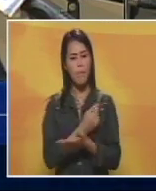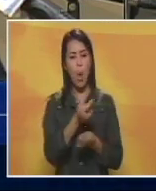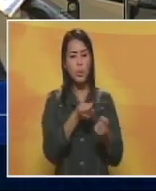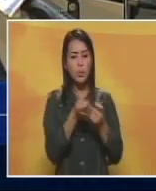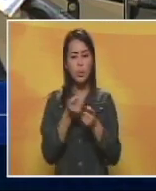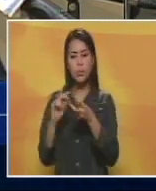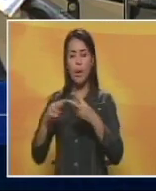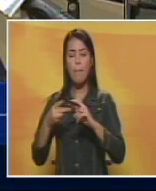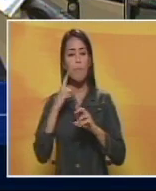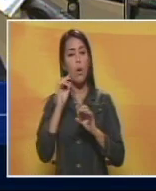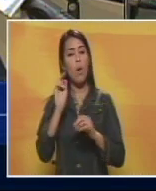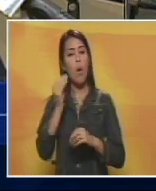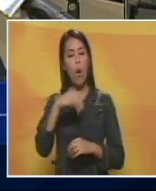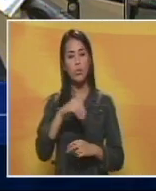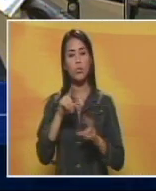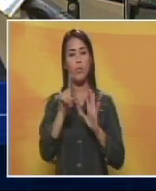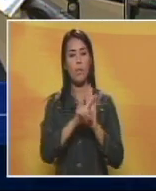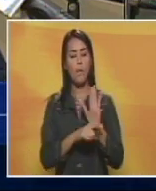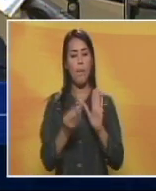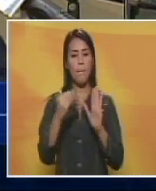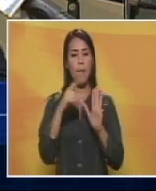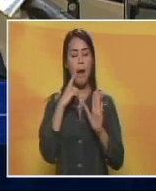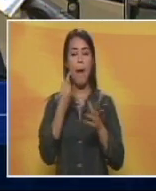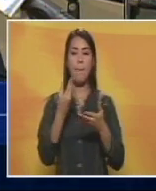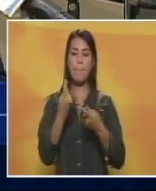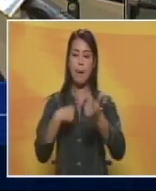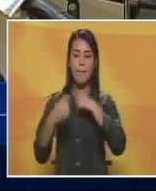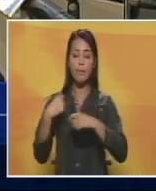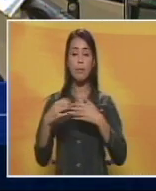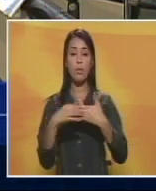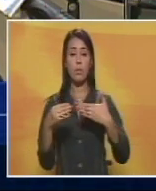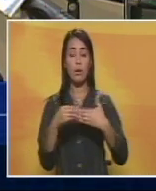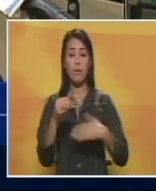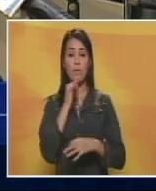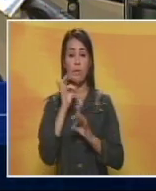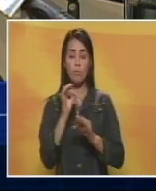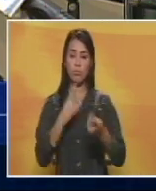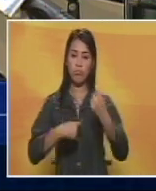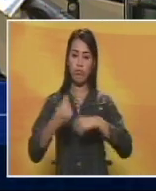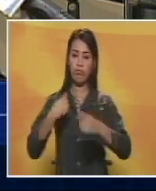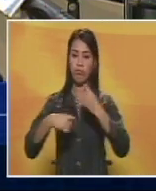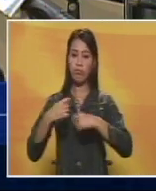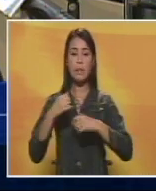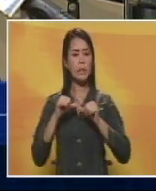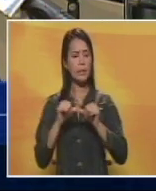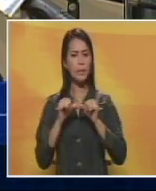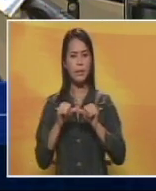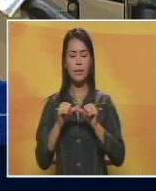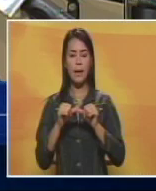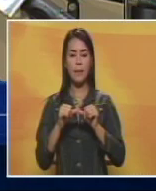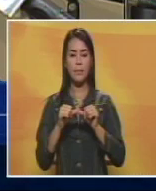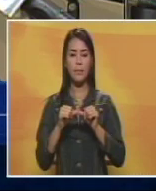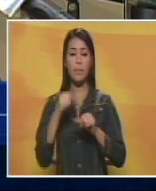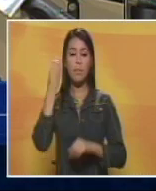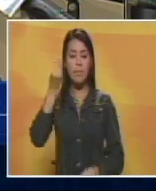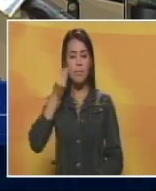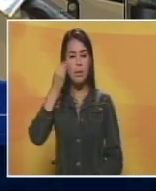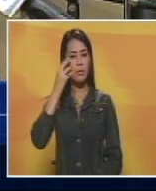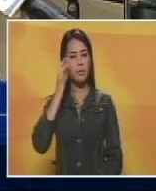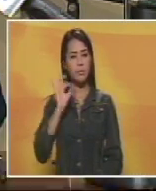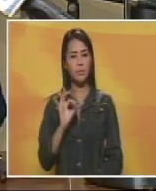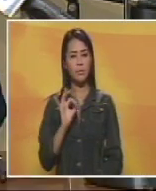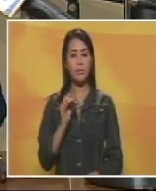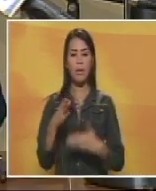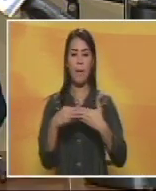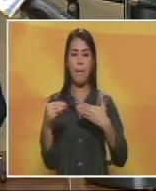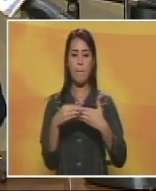cambio, sino que habilitó otros mecanismos para la oferta de dólares. Insistió en que el mercado paralelo se mantendrá, ya que a su juicio el acceso a